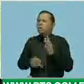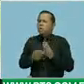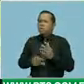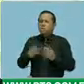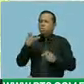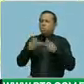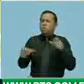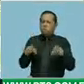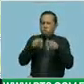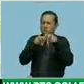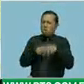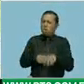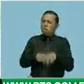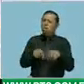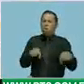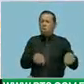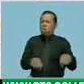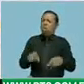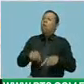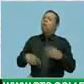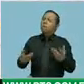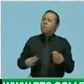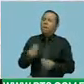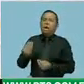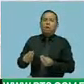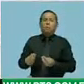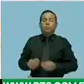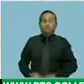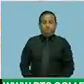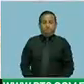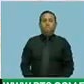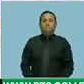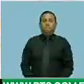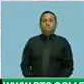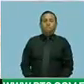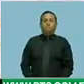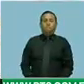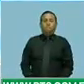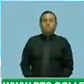de toda esta semana y de la semana anterior. Informó Adriana Peralta.